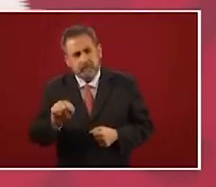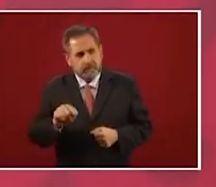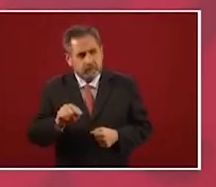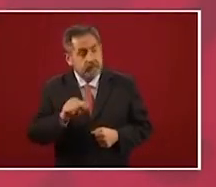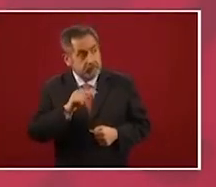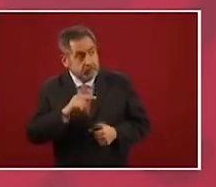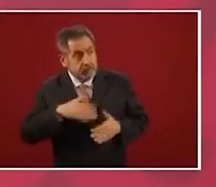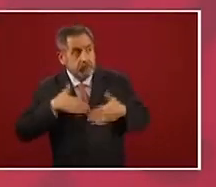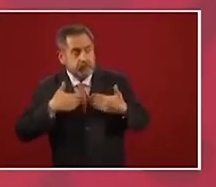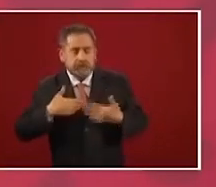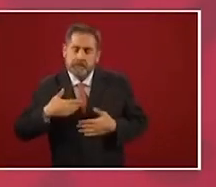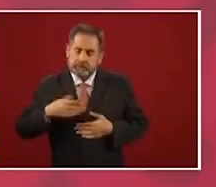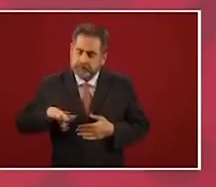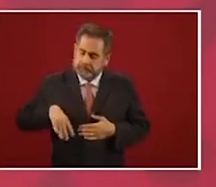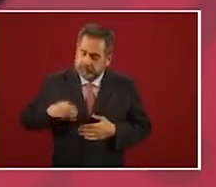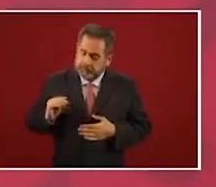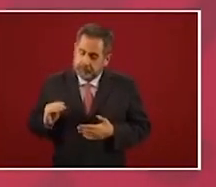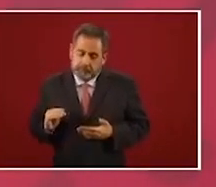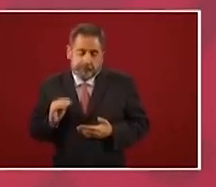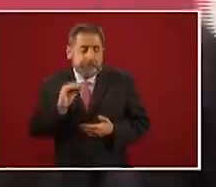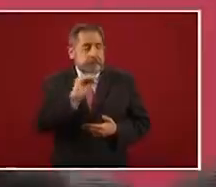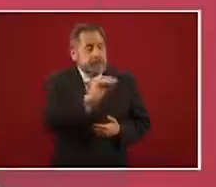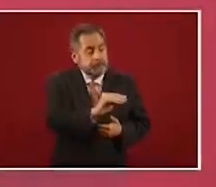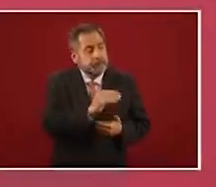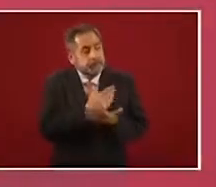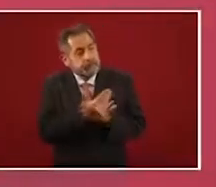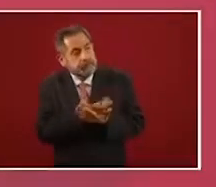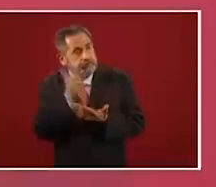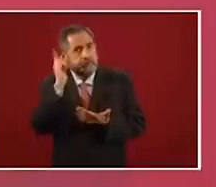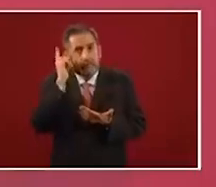depositaban ahí sus ahorros y luego